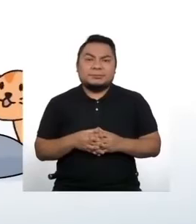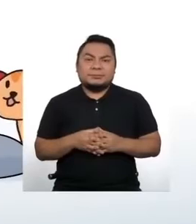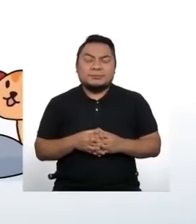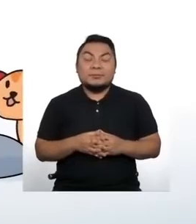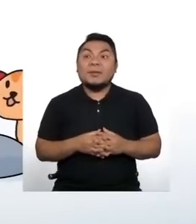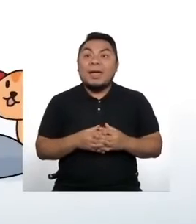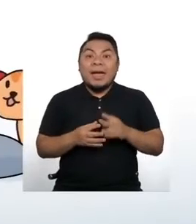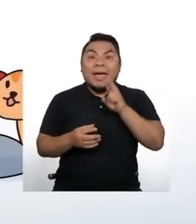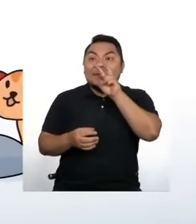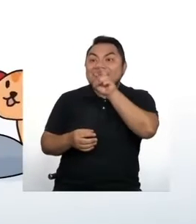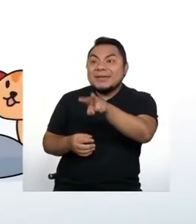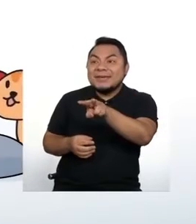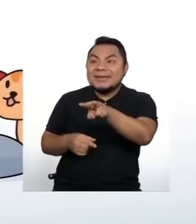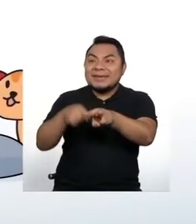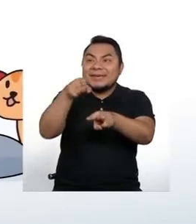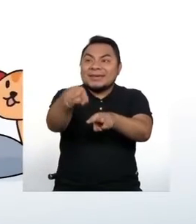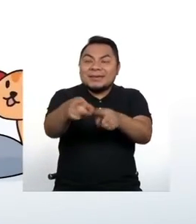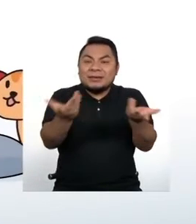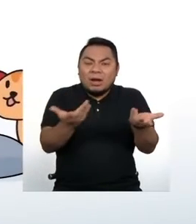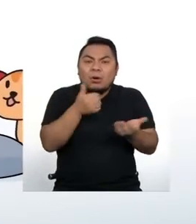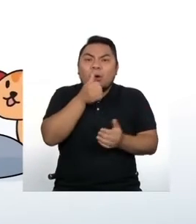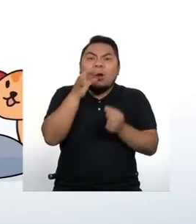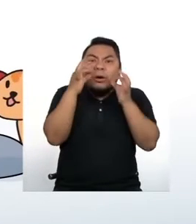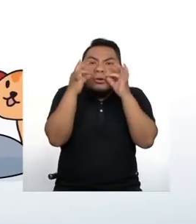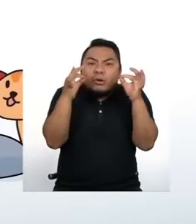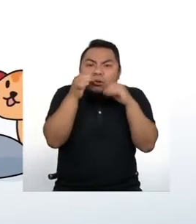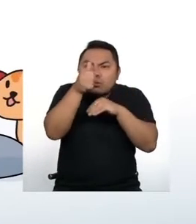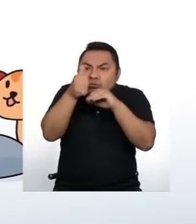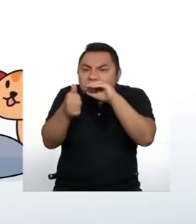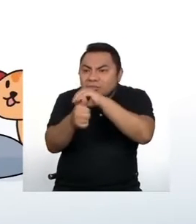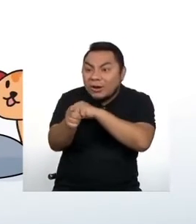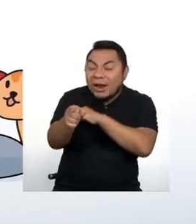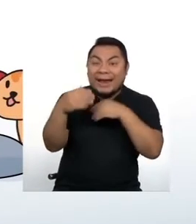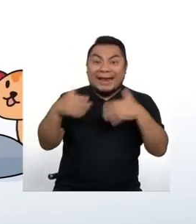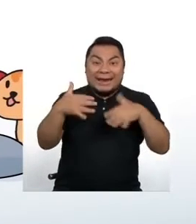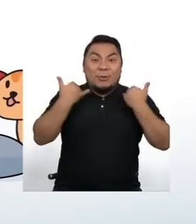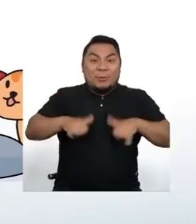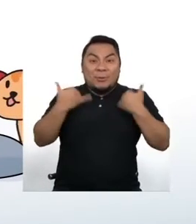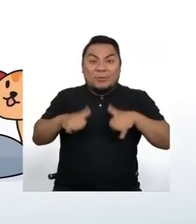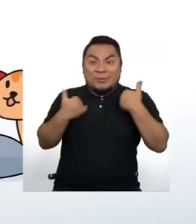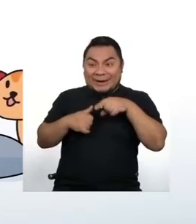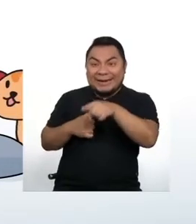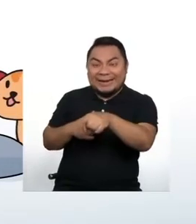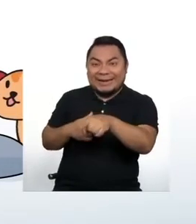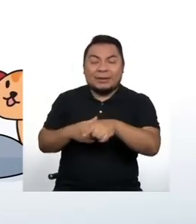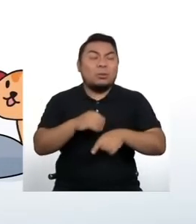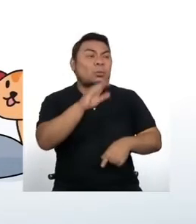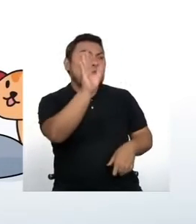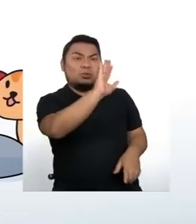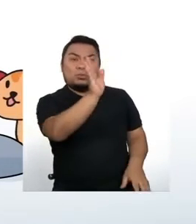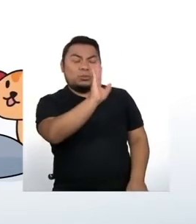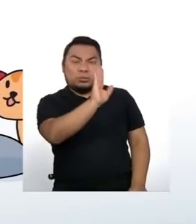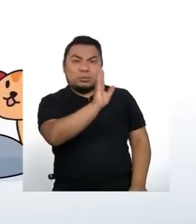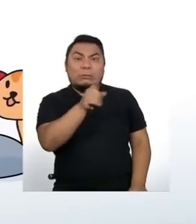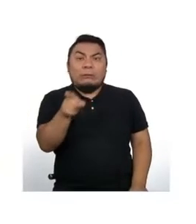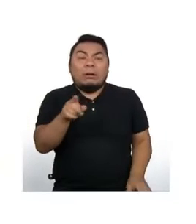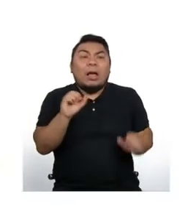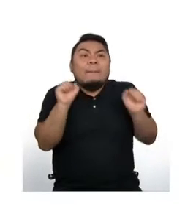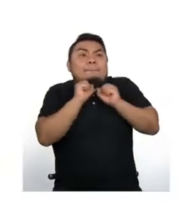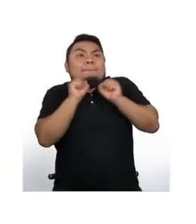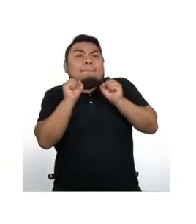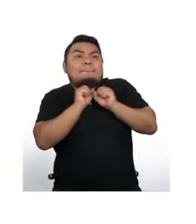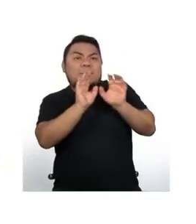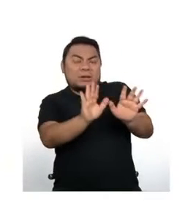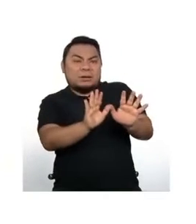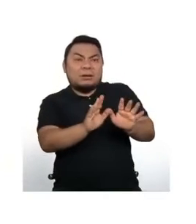muéstrale la pelota en el cesto de plástico y dile, ¡Muy bien mi amor! Pelota azul en el cesto.